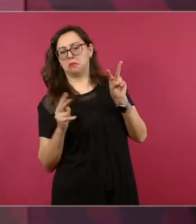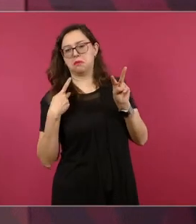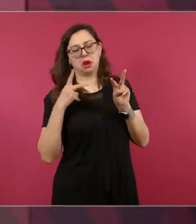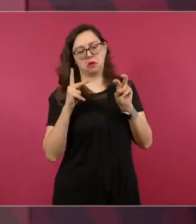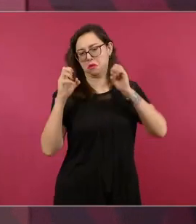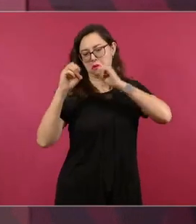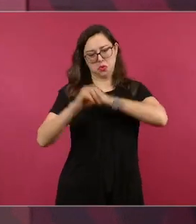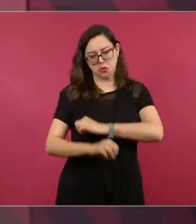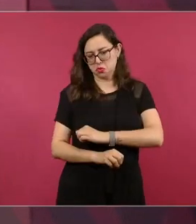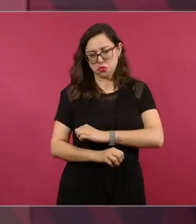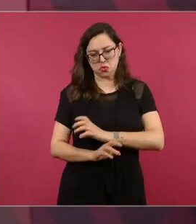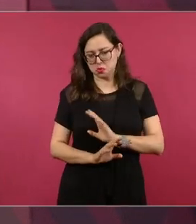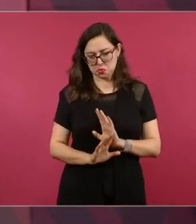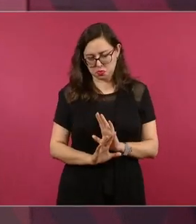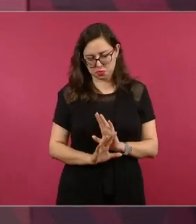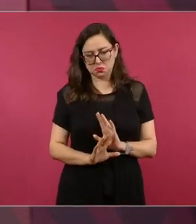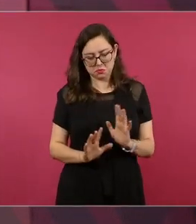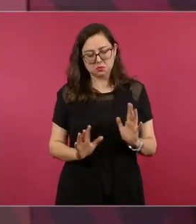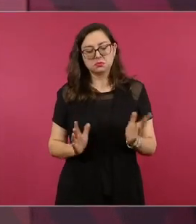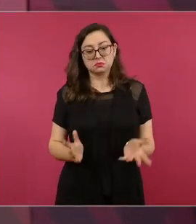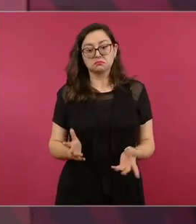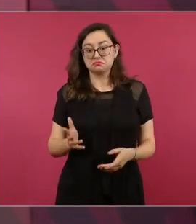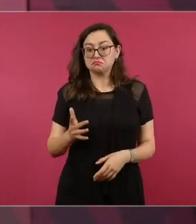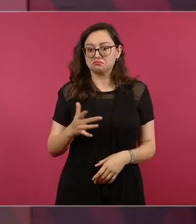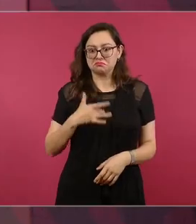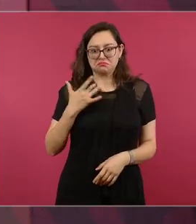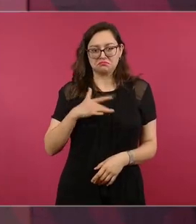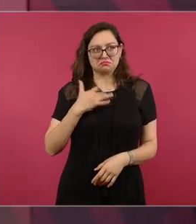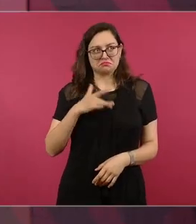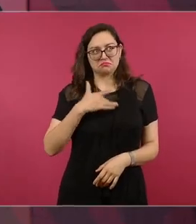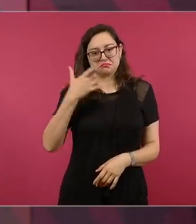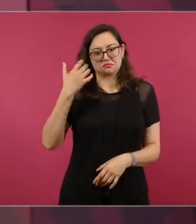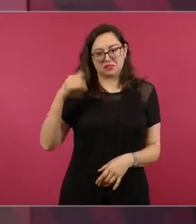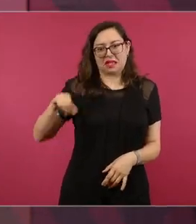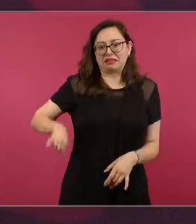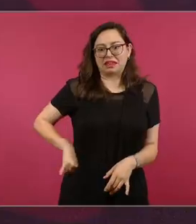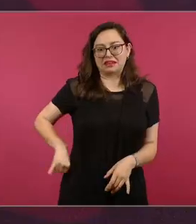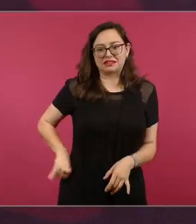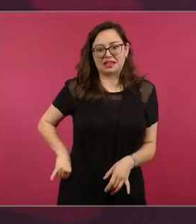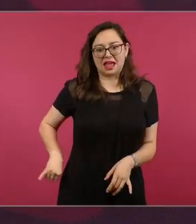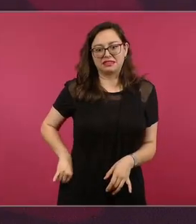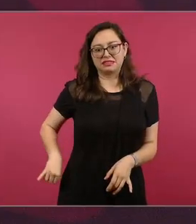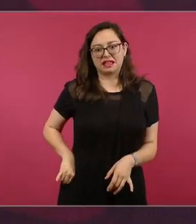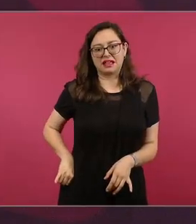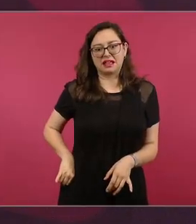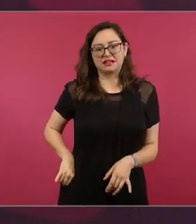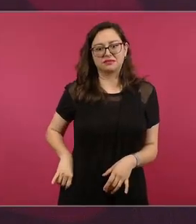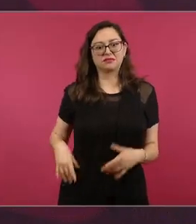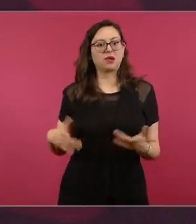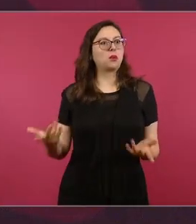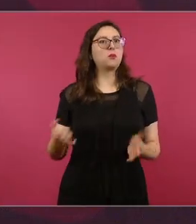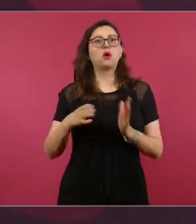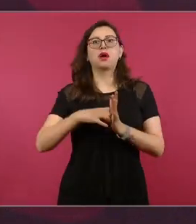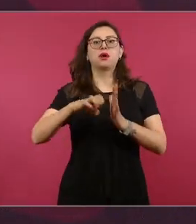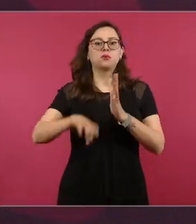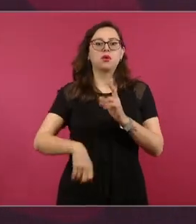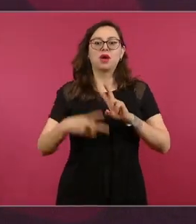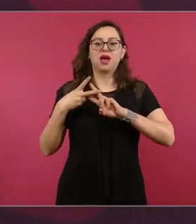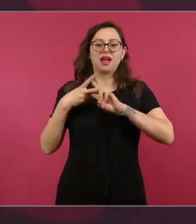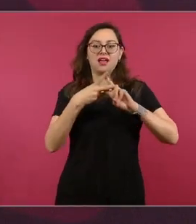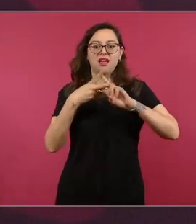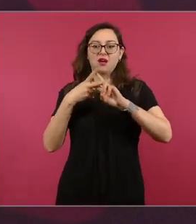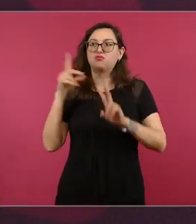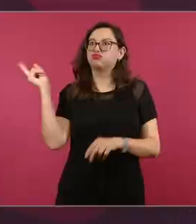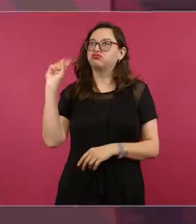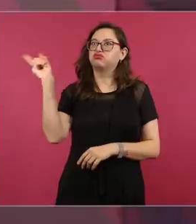y es una muy buena experiencia es como ver un cometa yo recuerdo